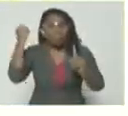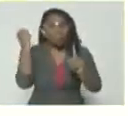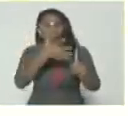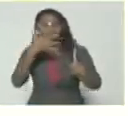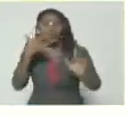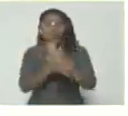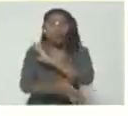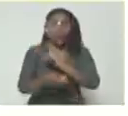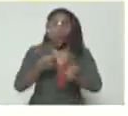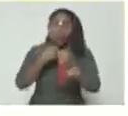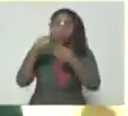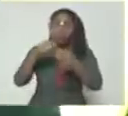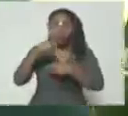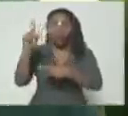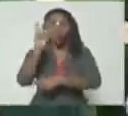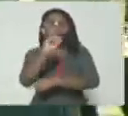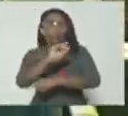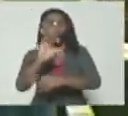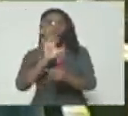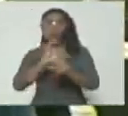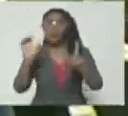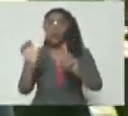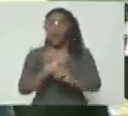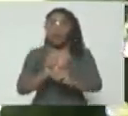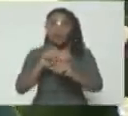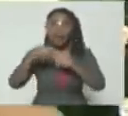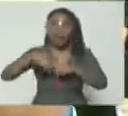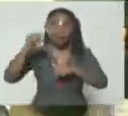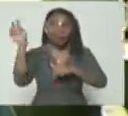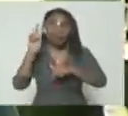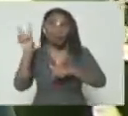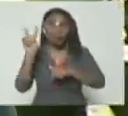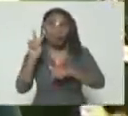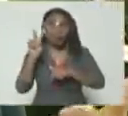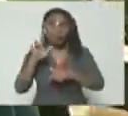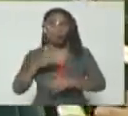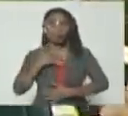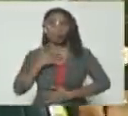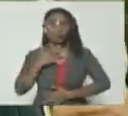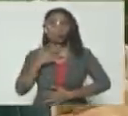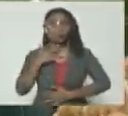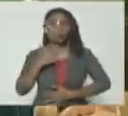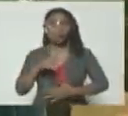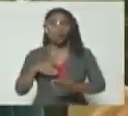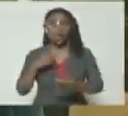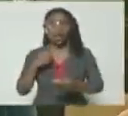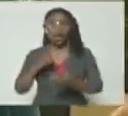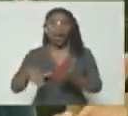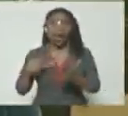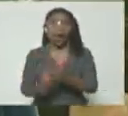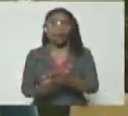las exportaciones no tradicionales o llamadas no tradicionales de Venezuela de una sensibilidad de hasta el